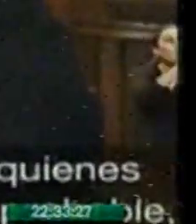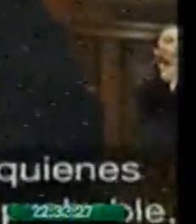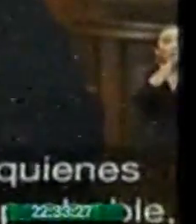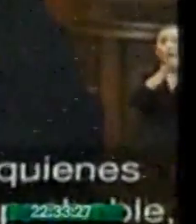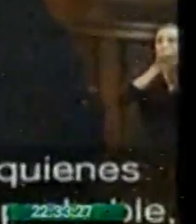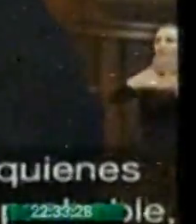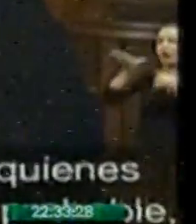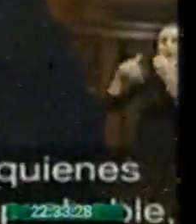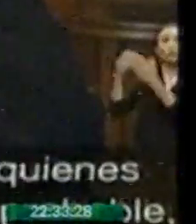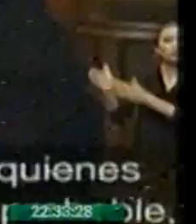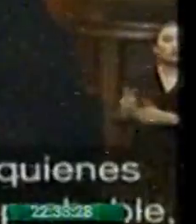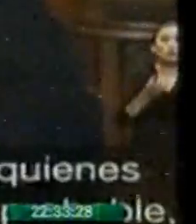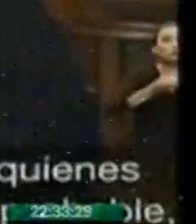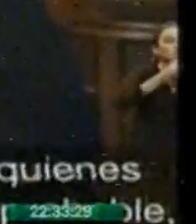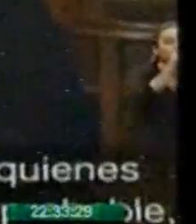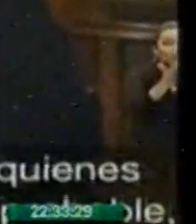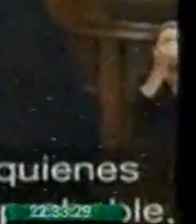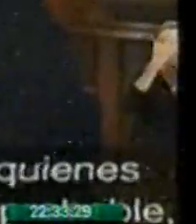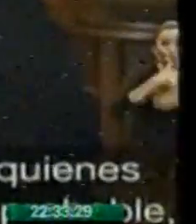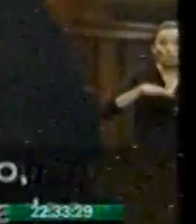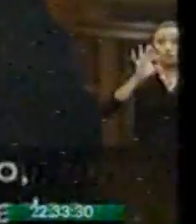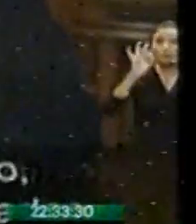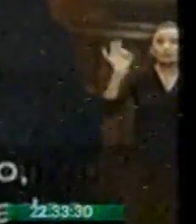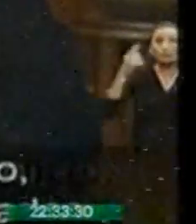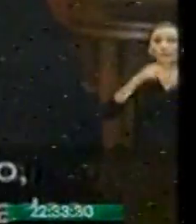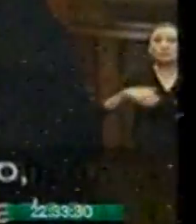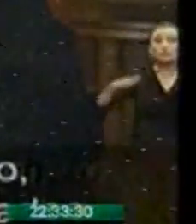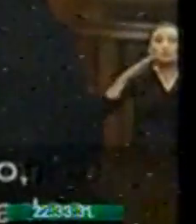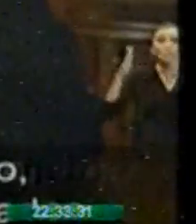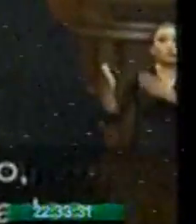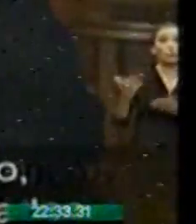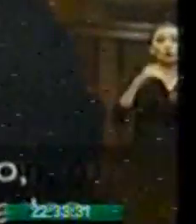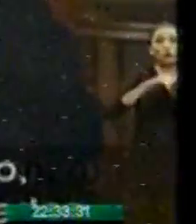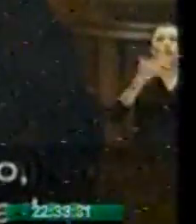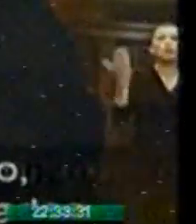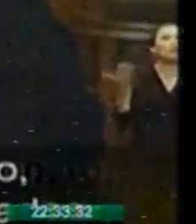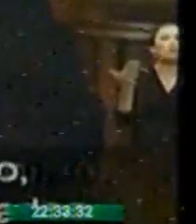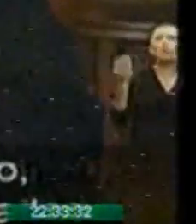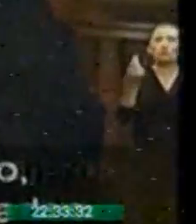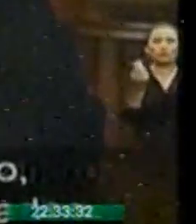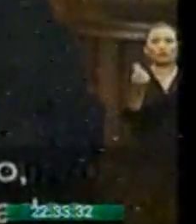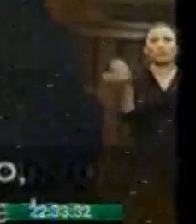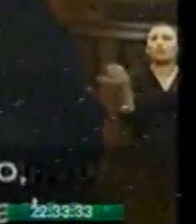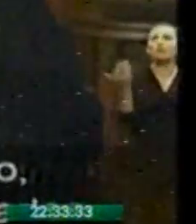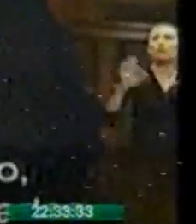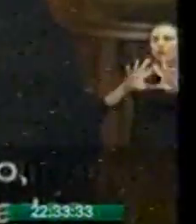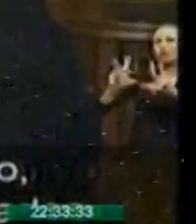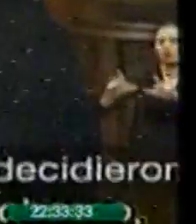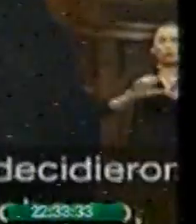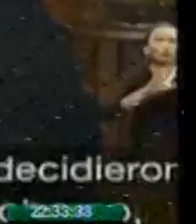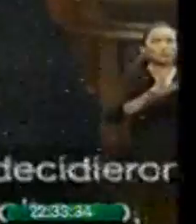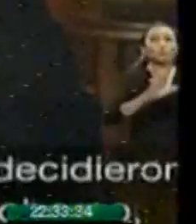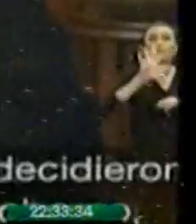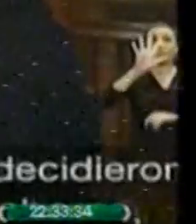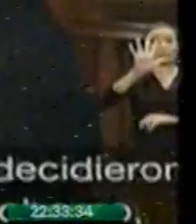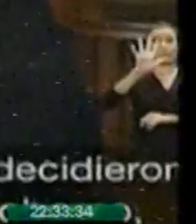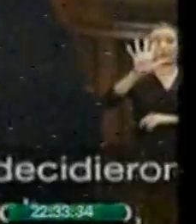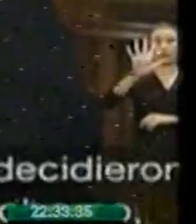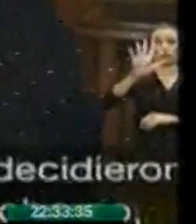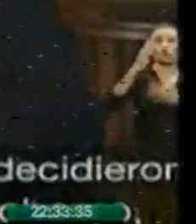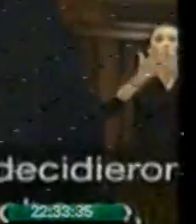a quienes brinden información cierta y comprobable sobre dónde está el dinero y dónde están los bienes robados.